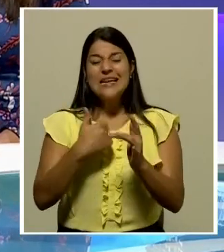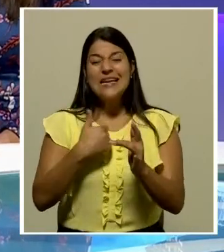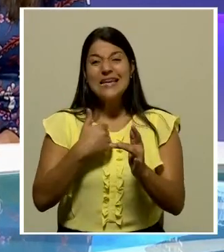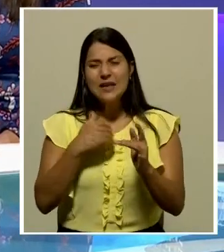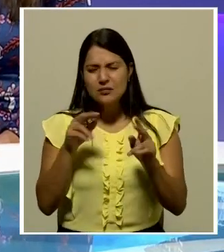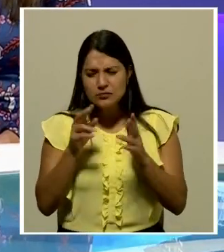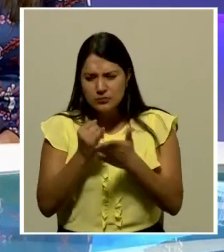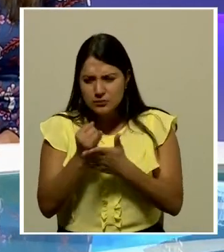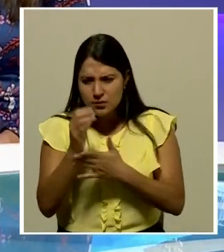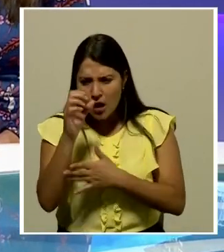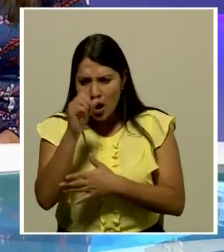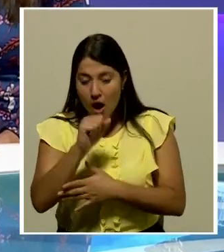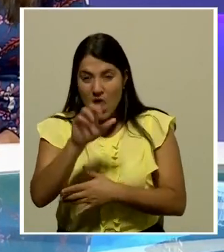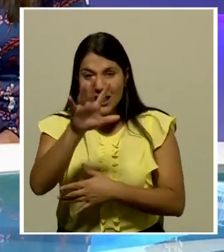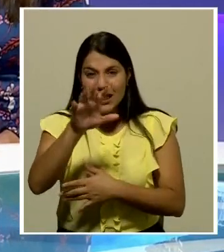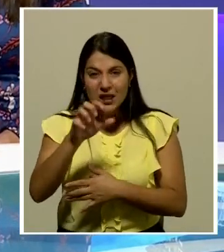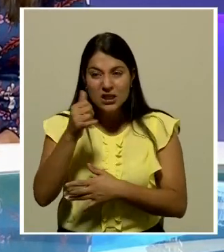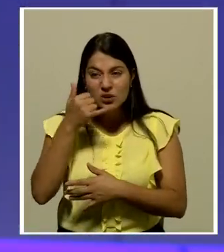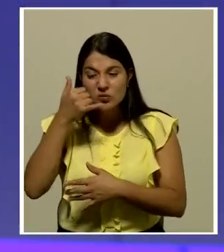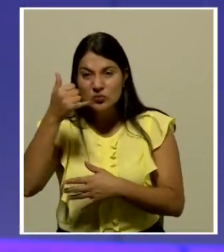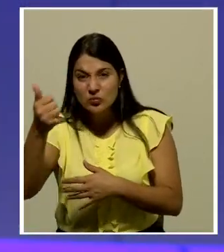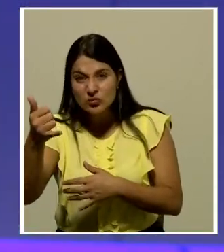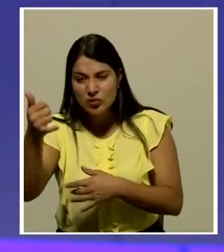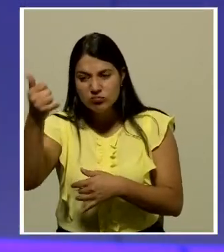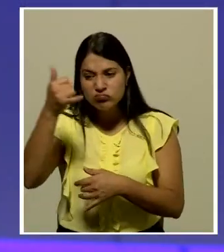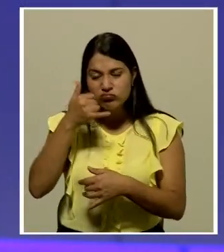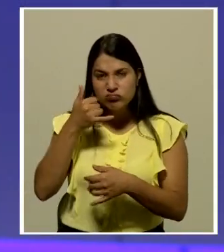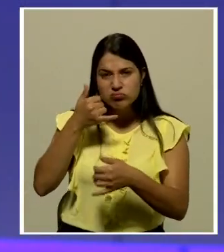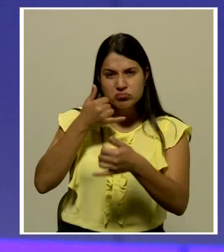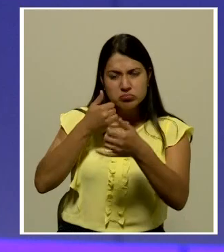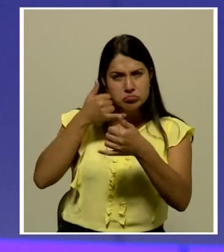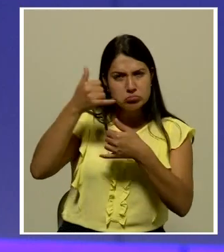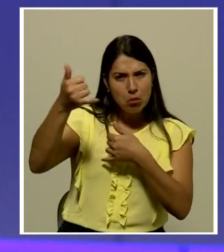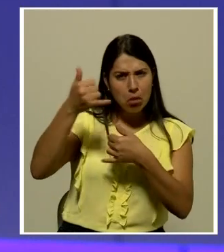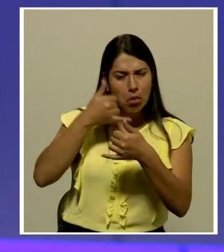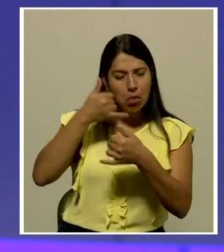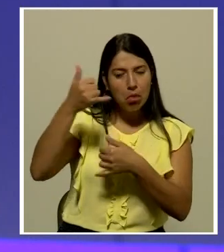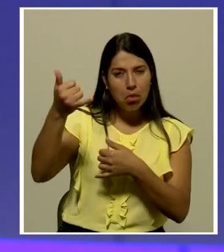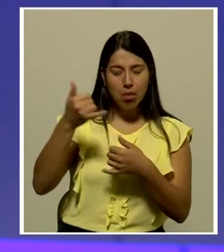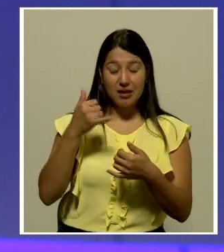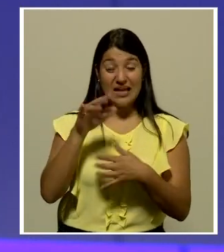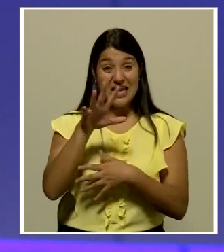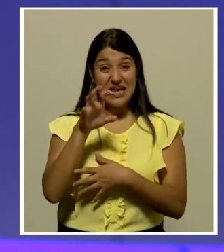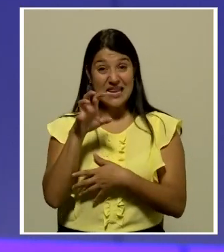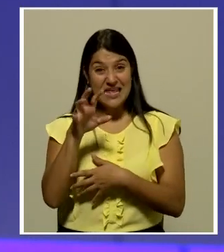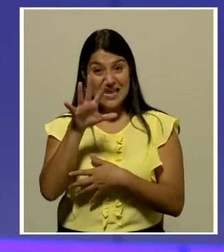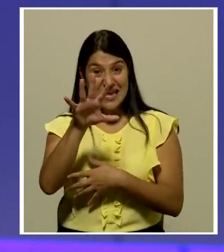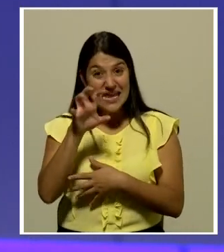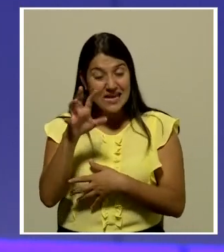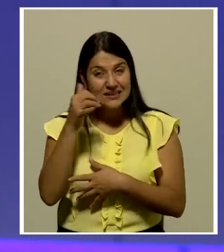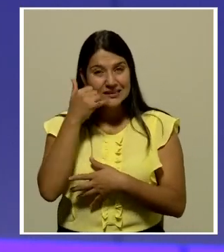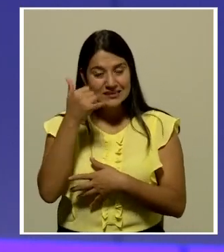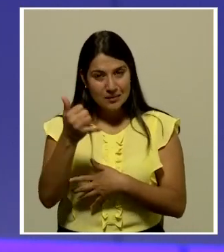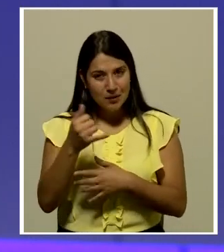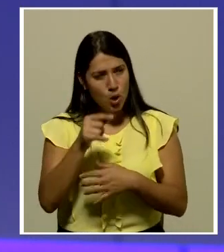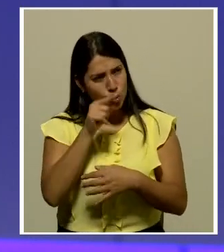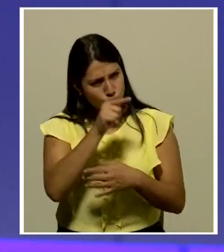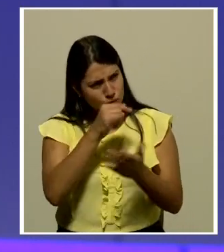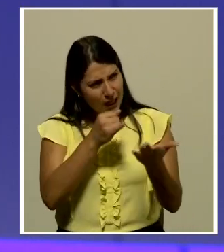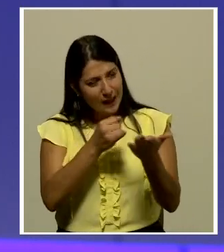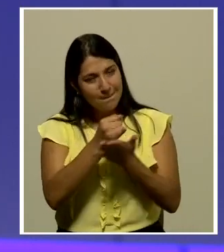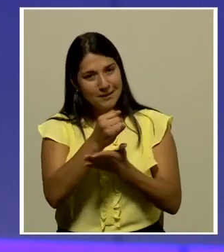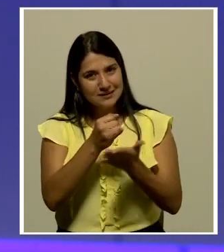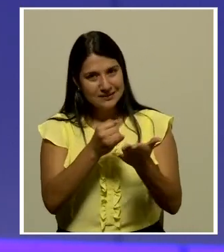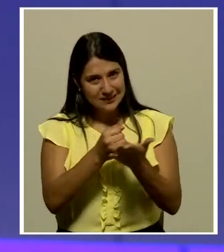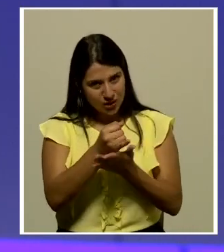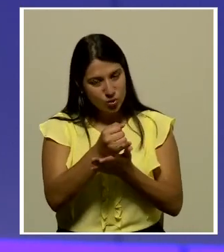más de 500 llamadas entre ellos. Usted investigó el uso que ese informe le